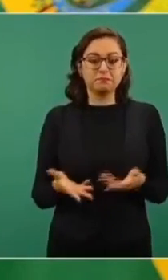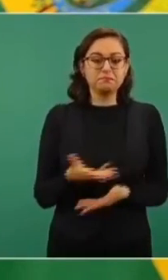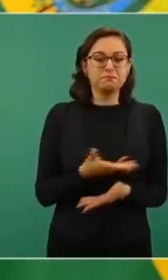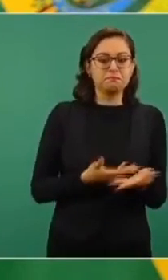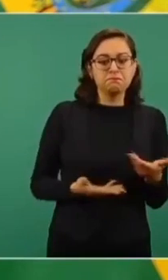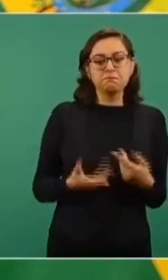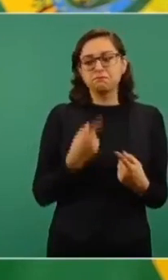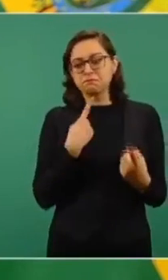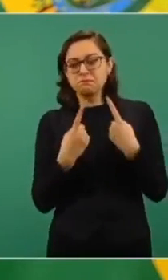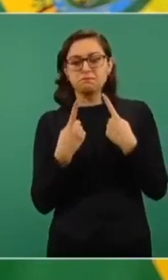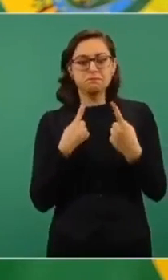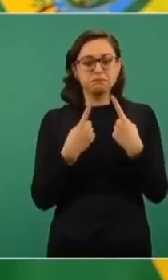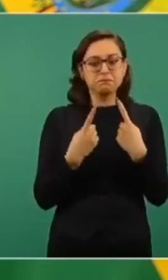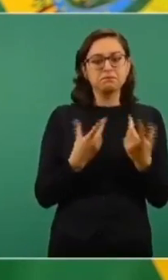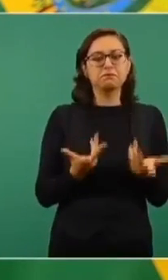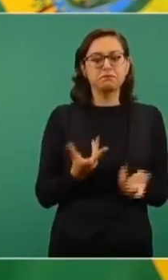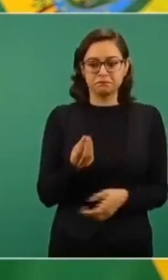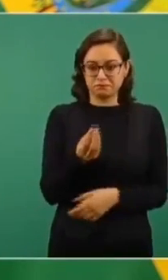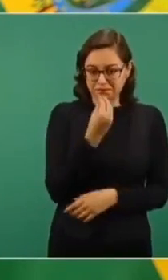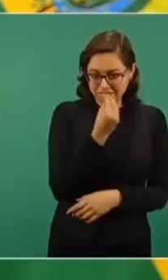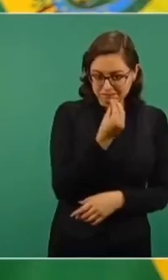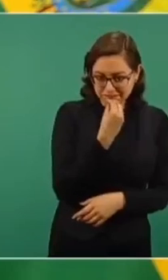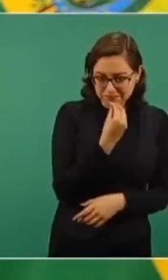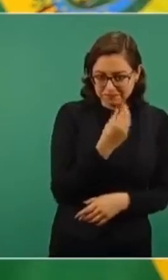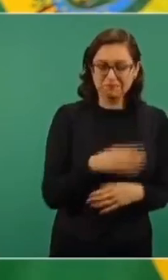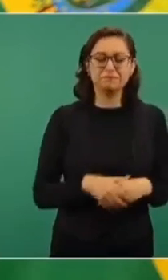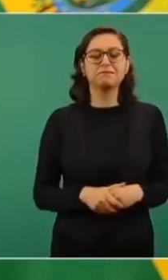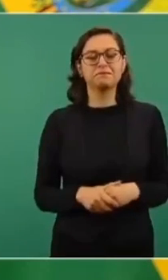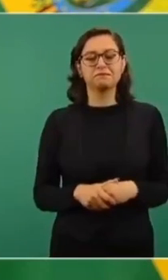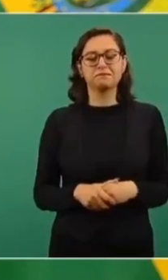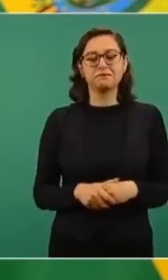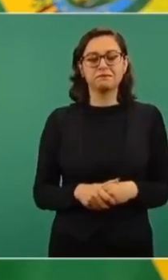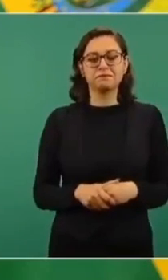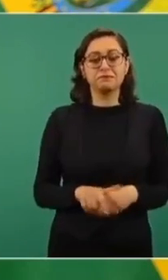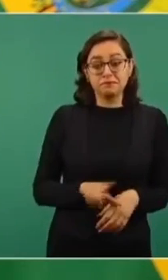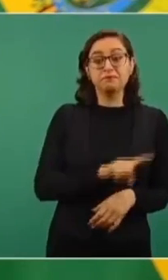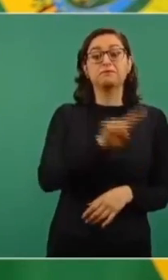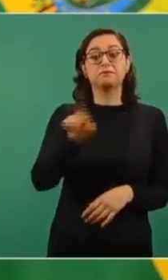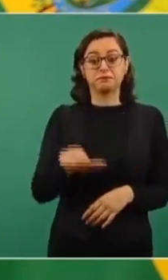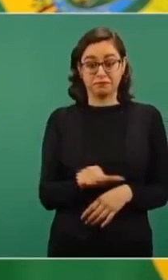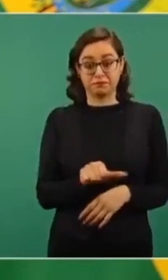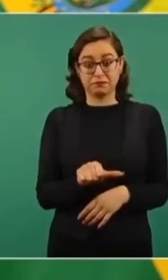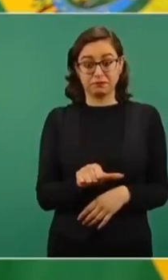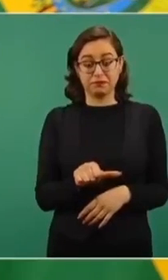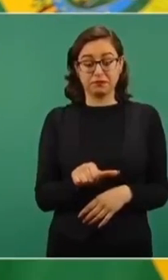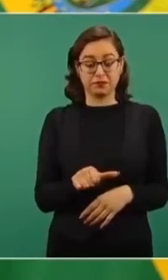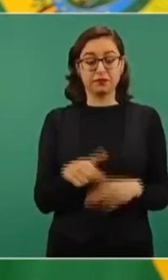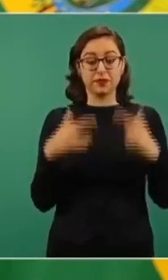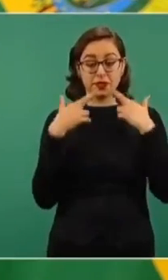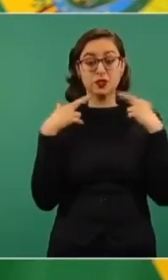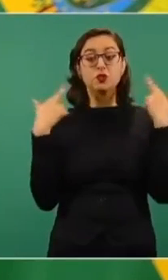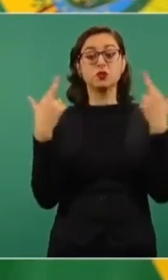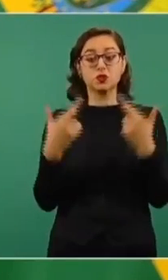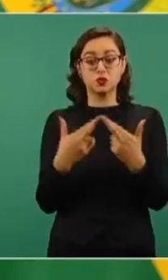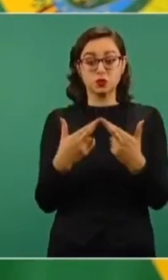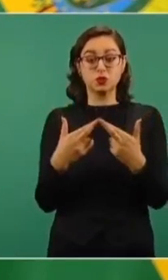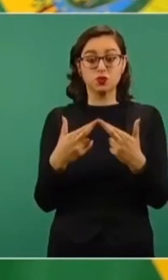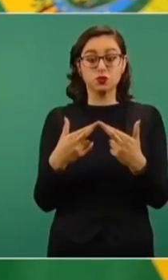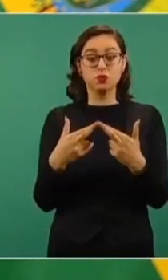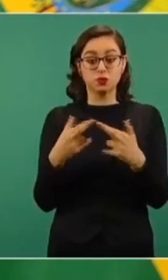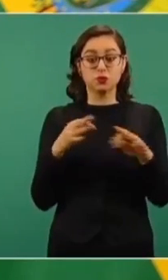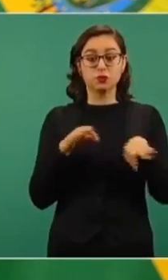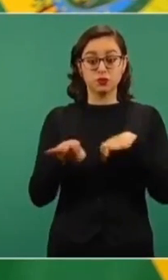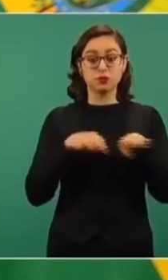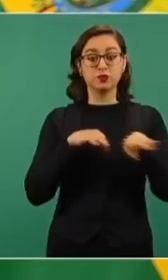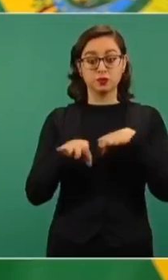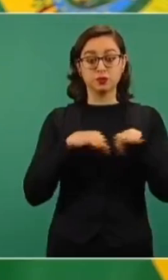convivir, vamos a desayunar y luego hay una reunión de trabajo